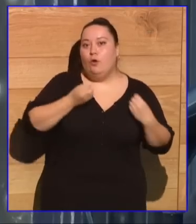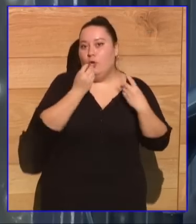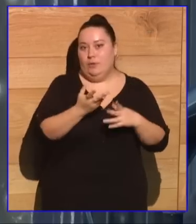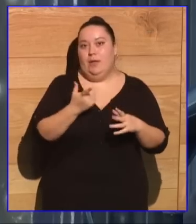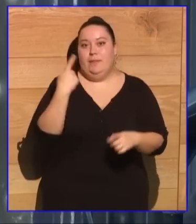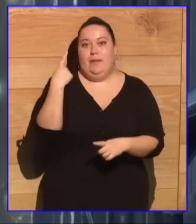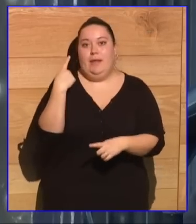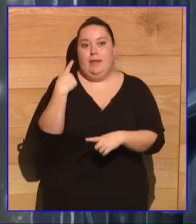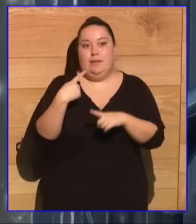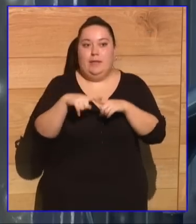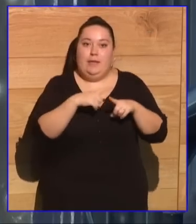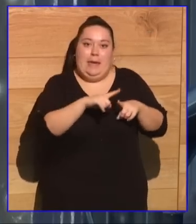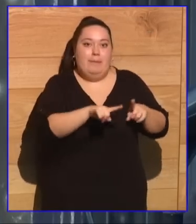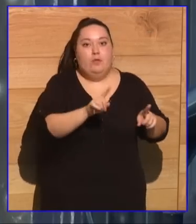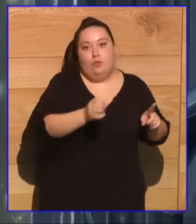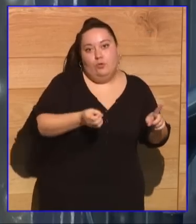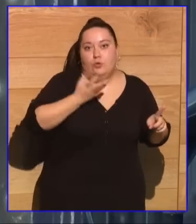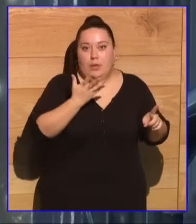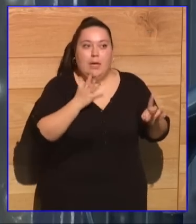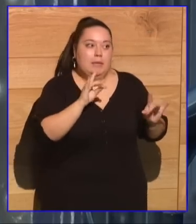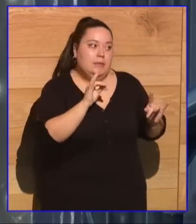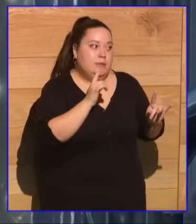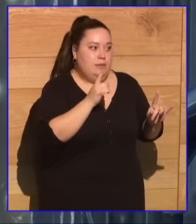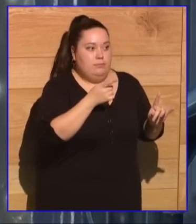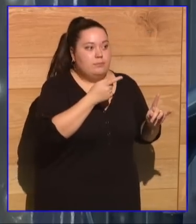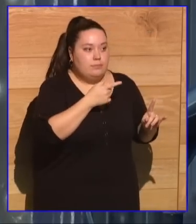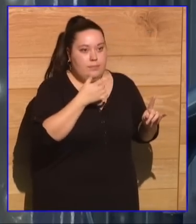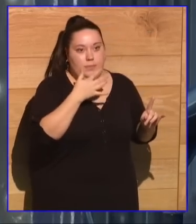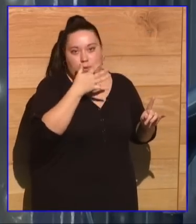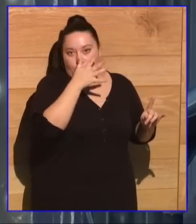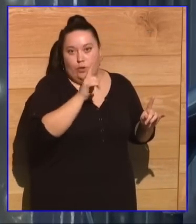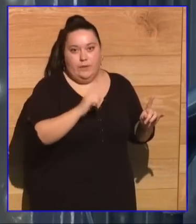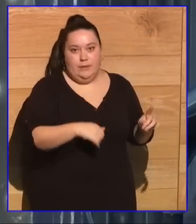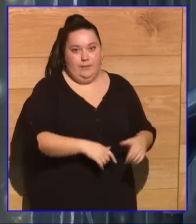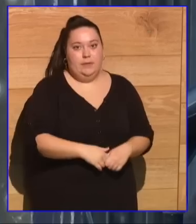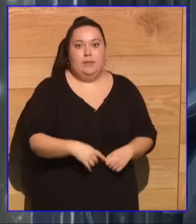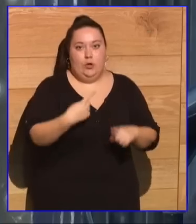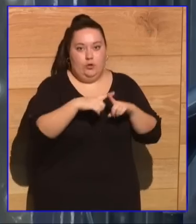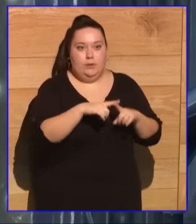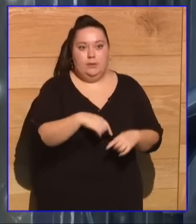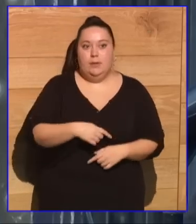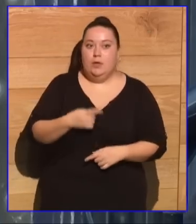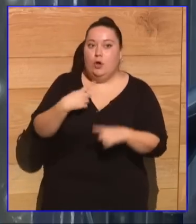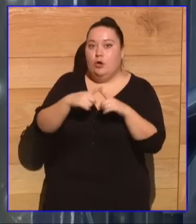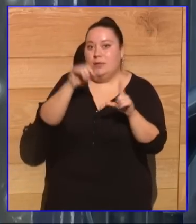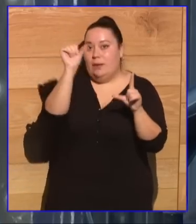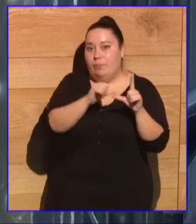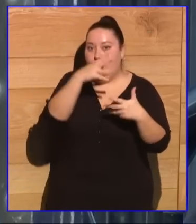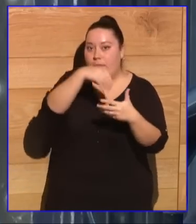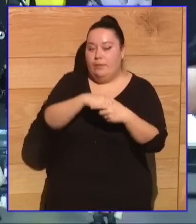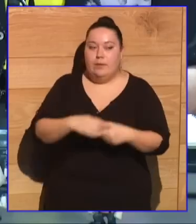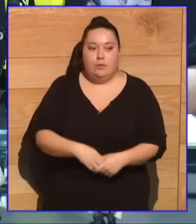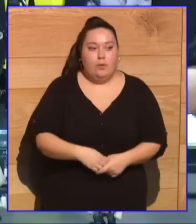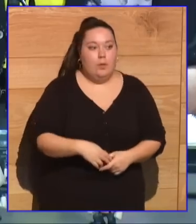de determinados Sí, por eventos favor, aquí sí que no hagamos Sí, sí, spoiler. sí. que se manifiestan dentro de la película. Pero